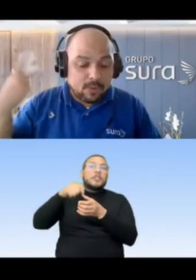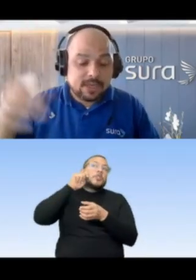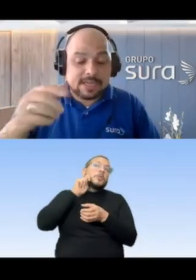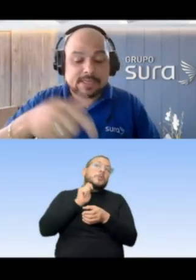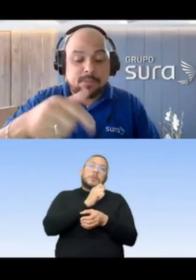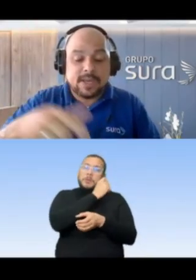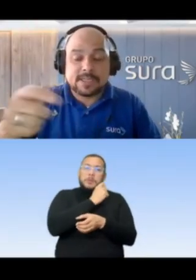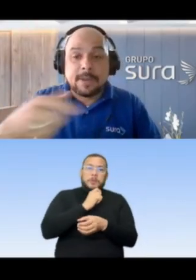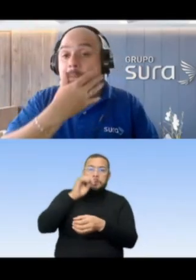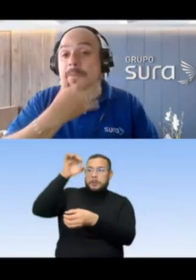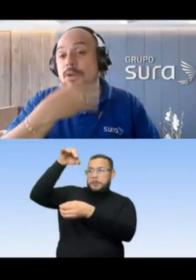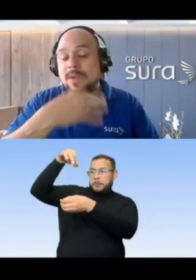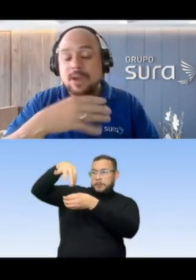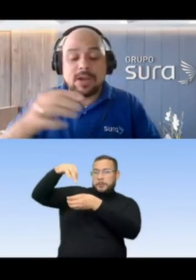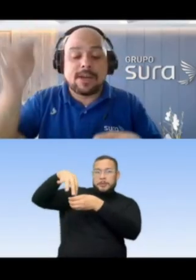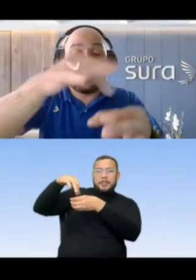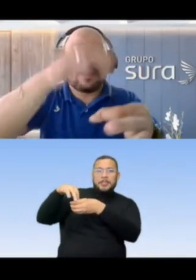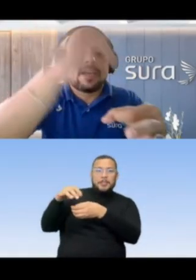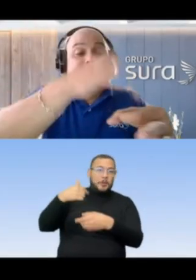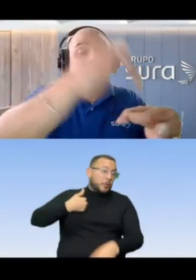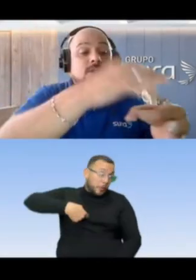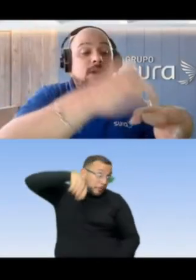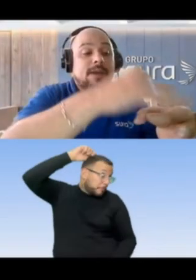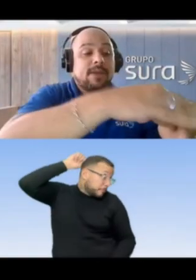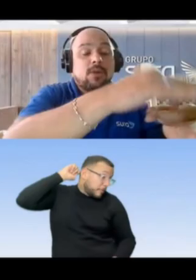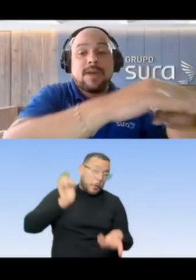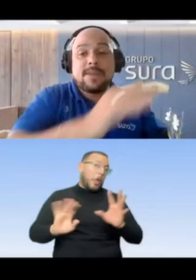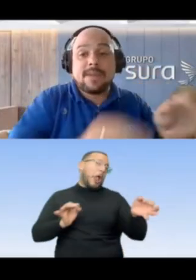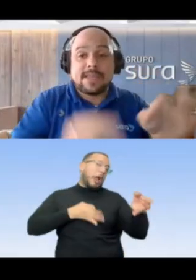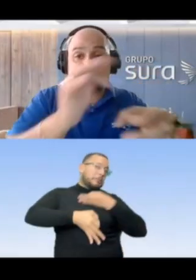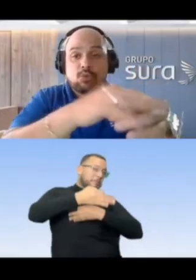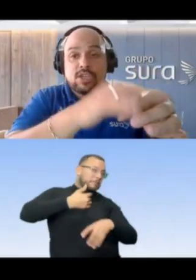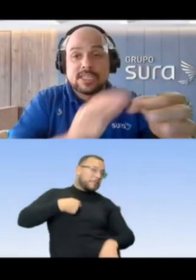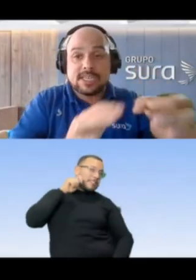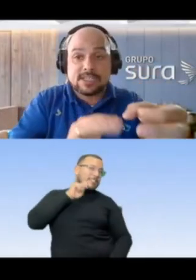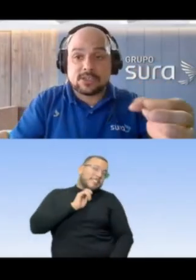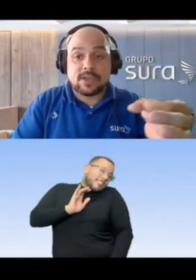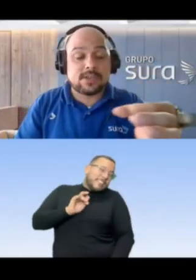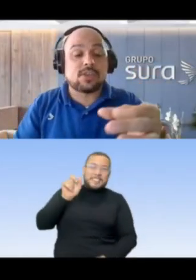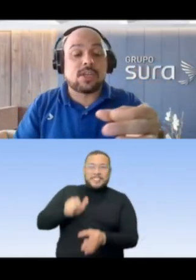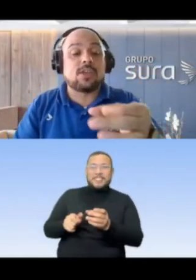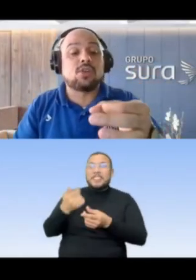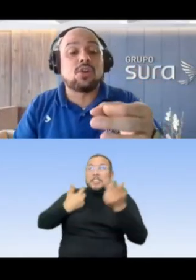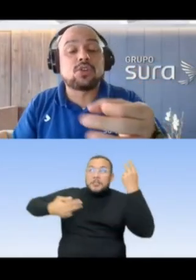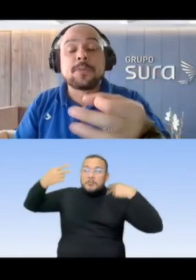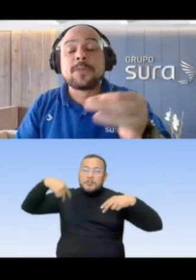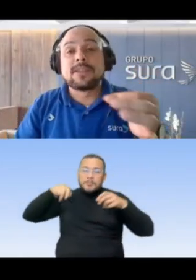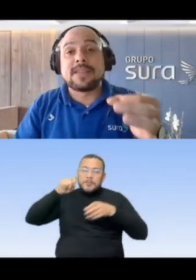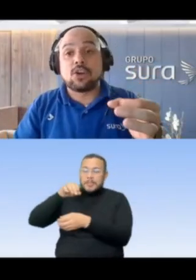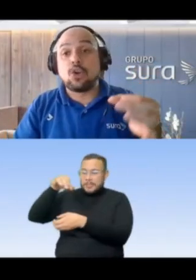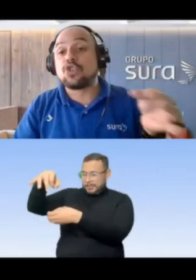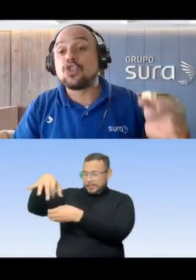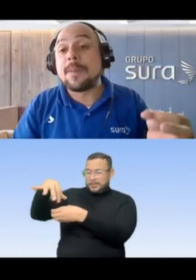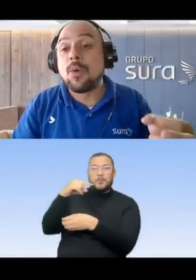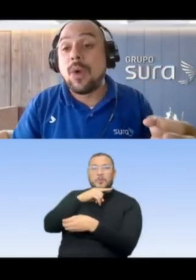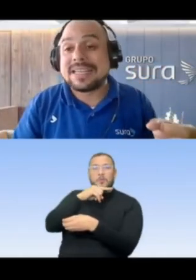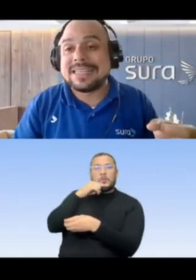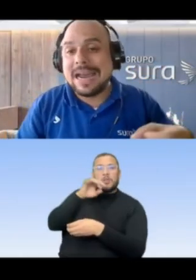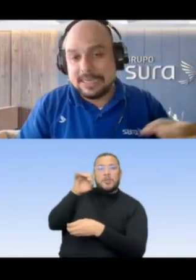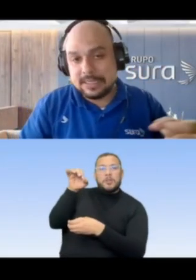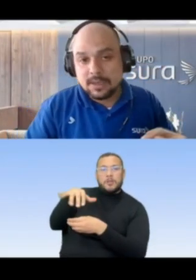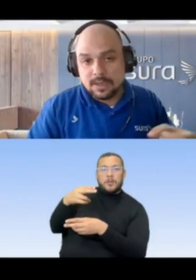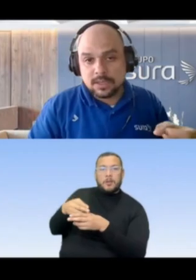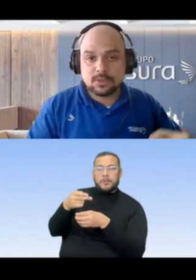que pueden ir a peluquearse, pues, pero yo me hago la barbita, cuando el barbero va y mete las cuchillas en esos tarros rojos, eso se